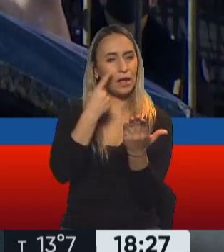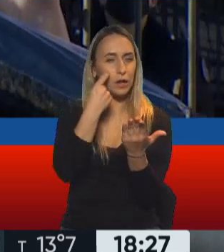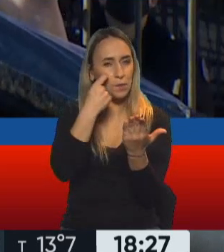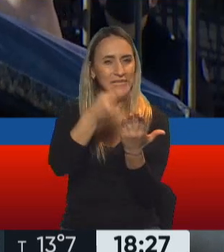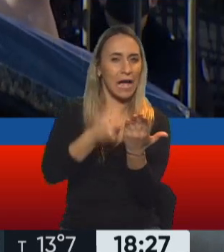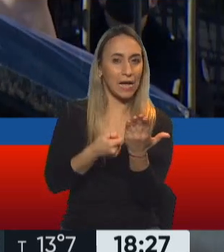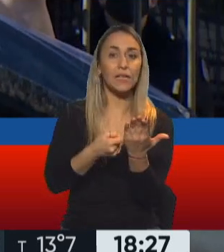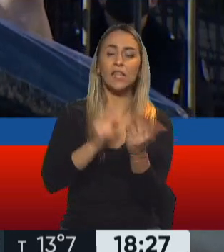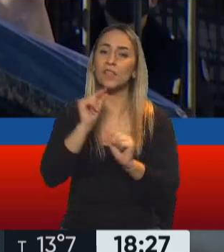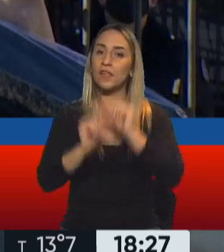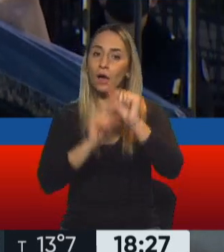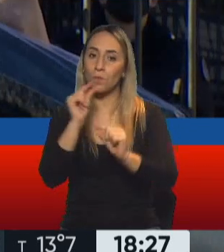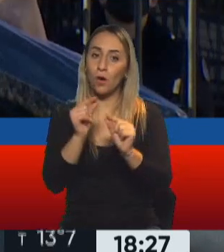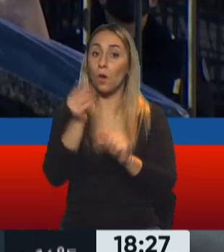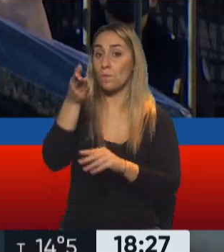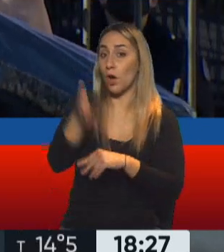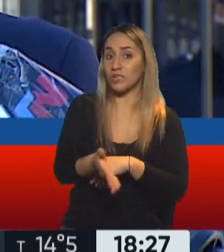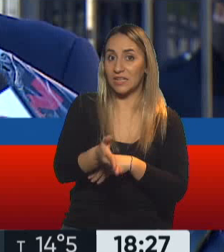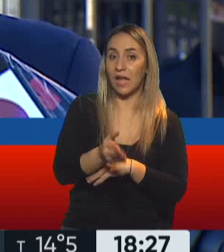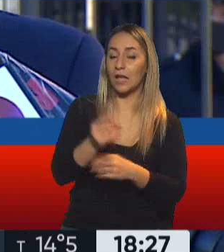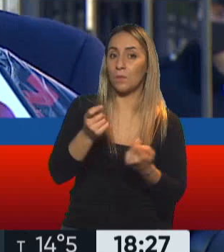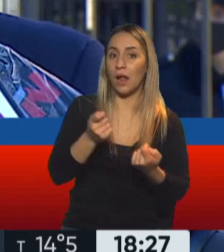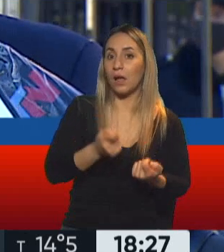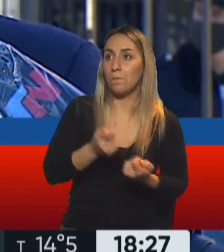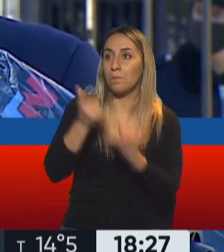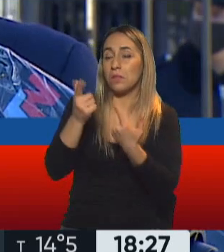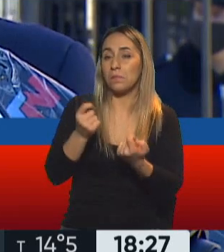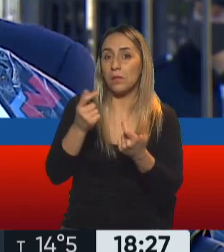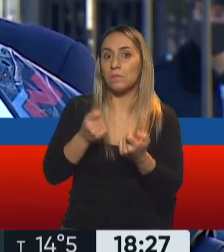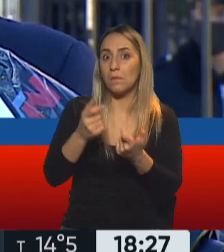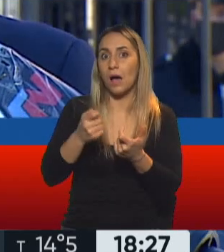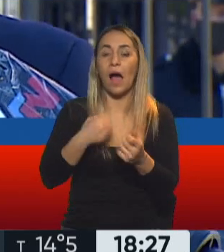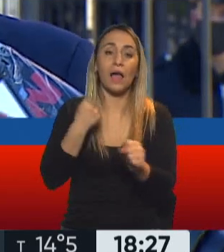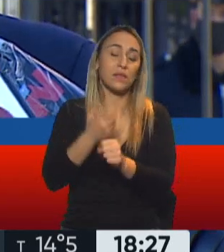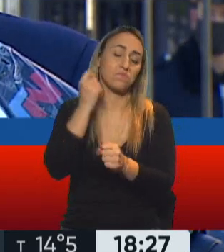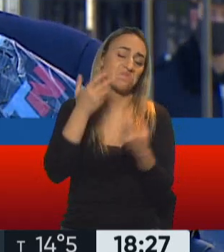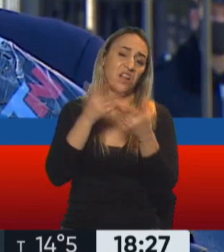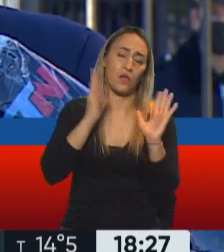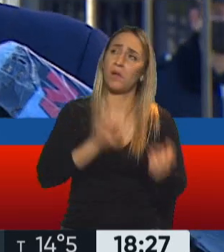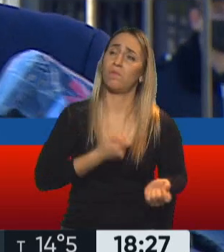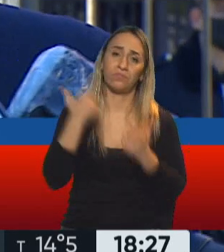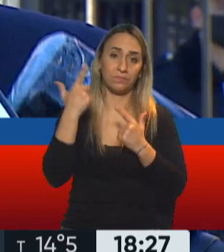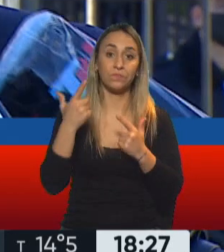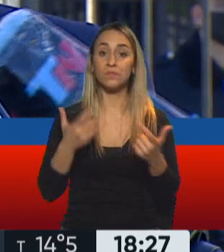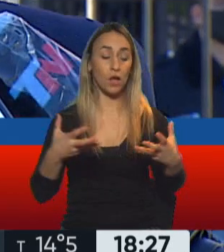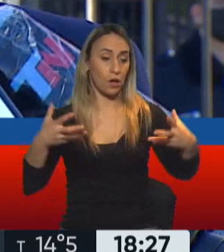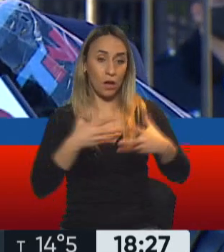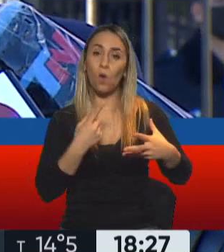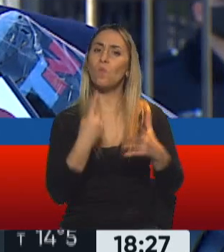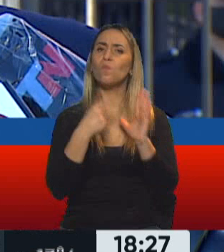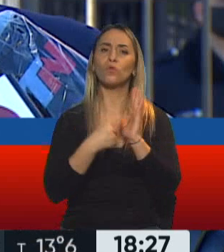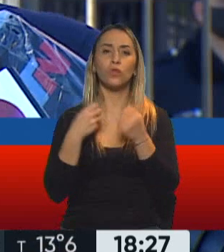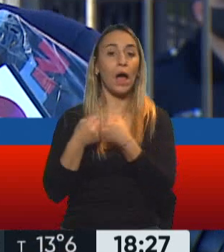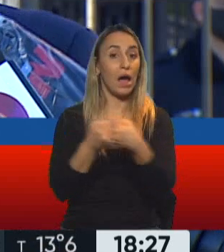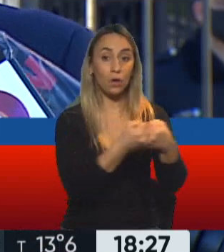los porcentajes para liberar completamente. Si hay algo, un consenso general en la mesa, es que